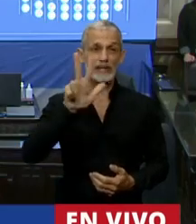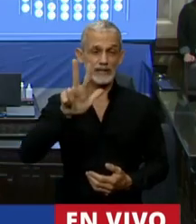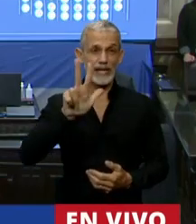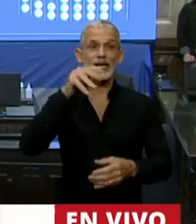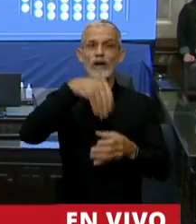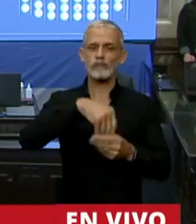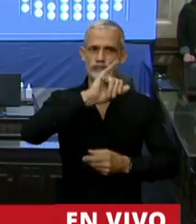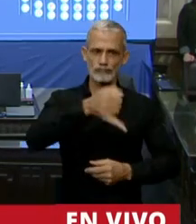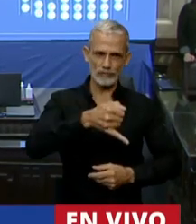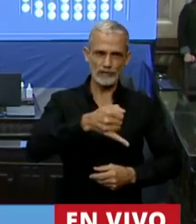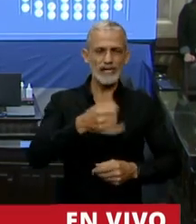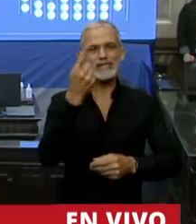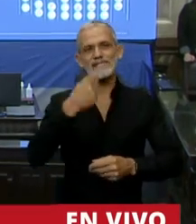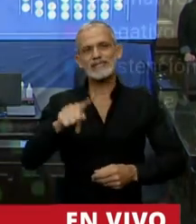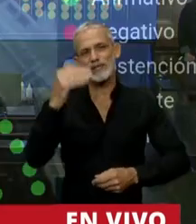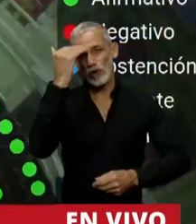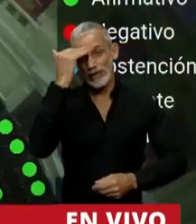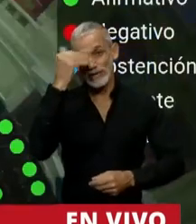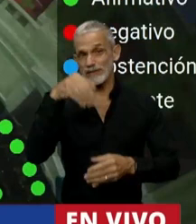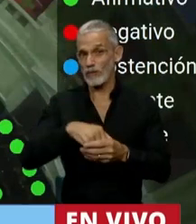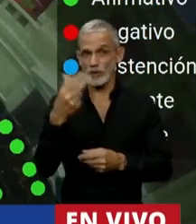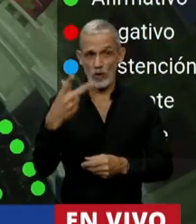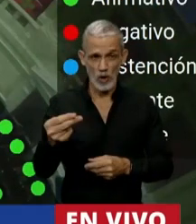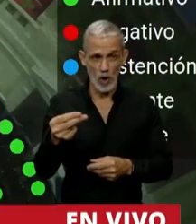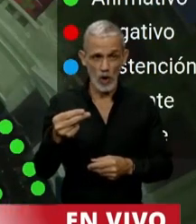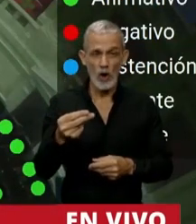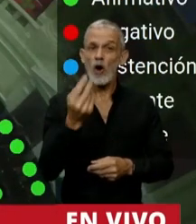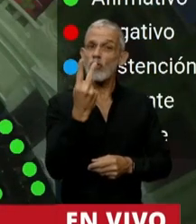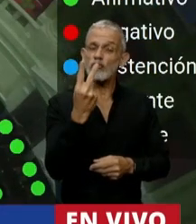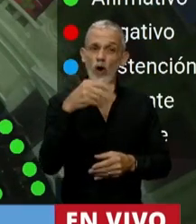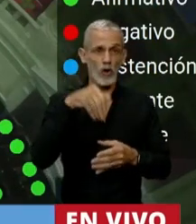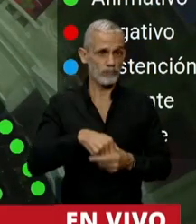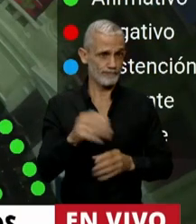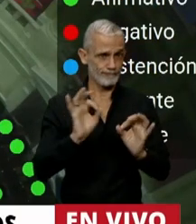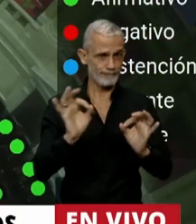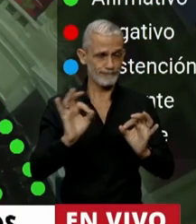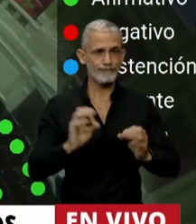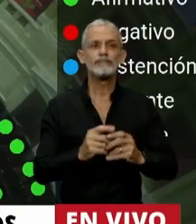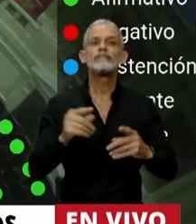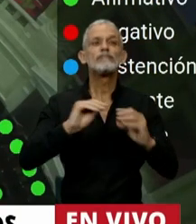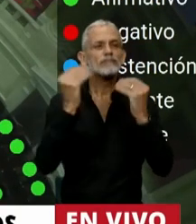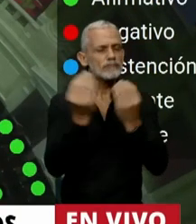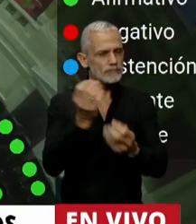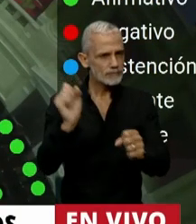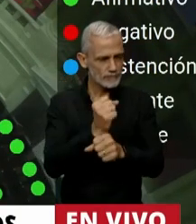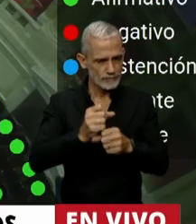133 afirmativos, 115 negativos, 2 abstenciones.